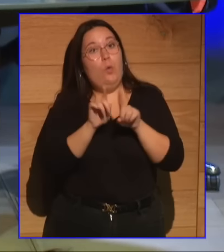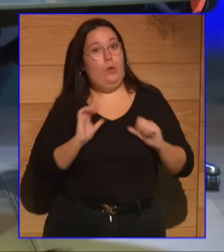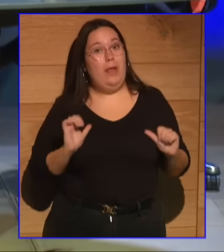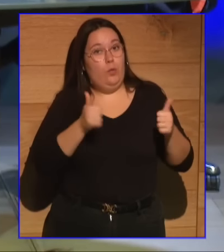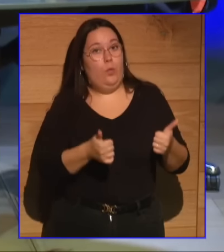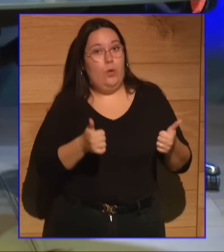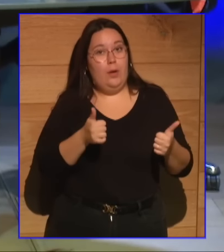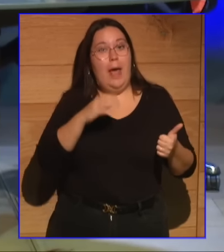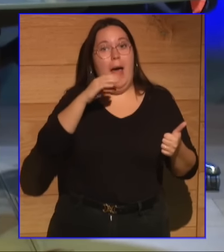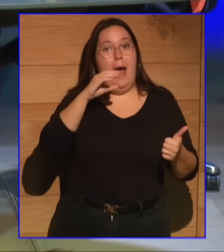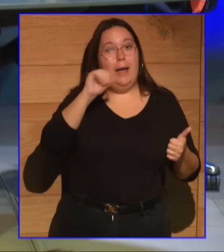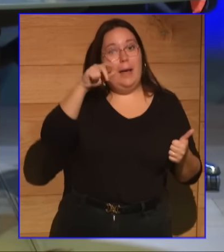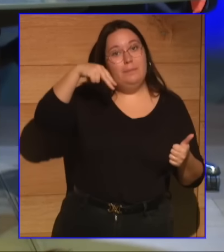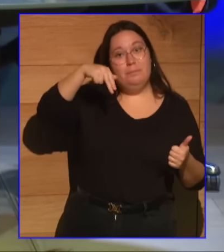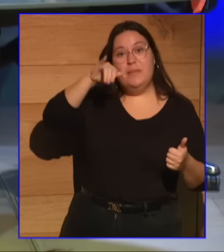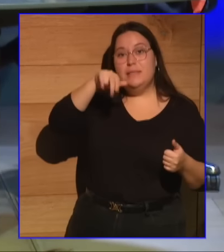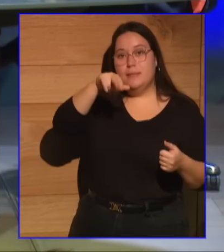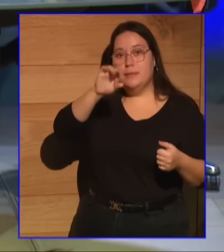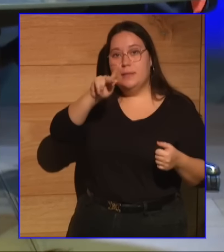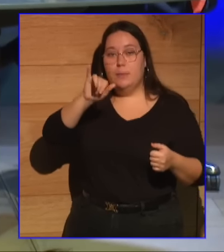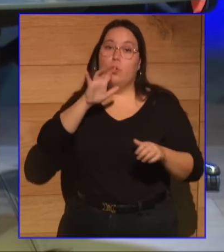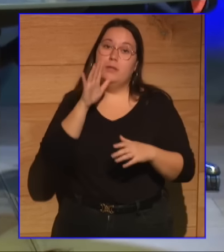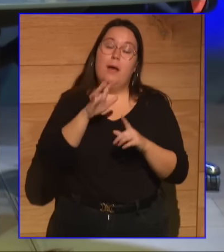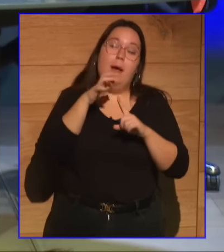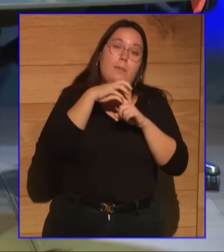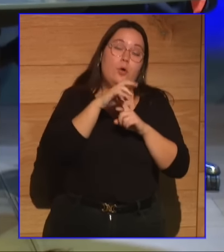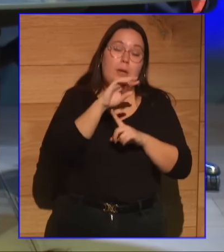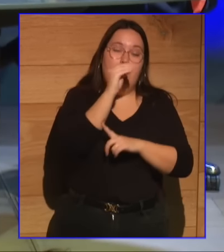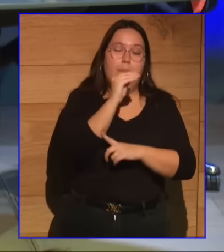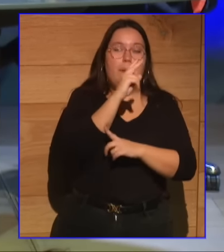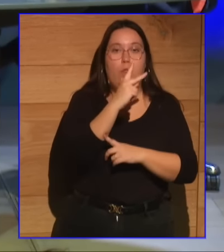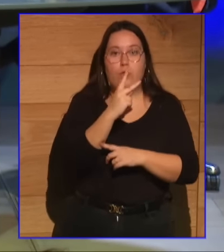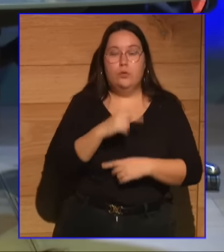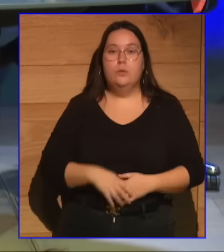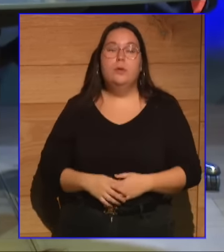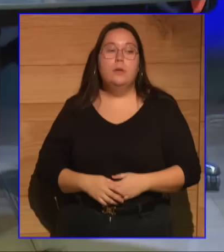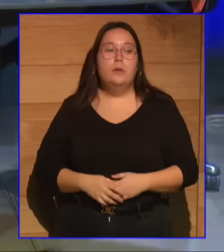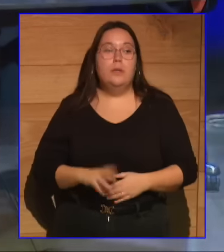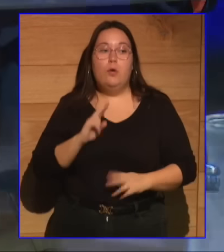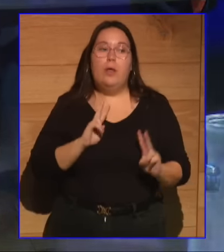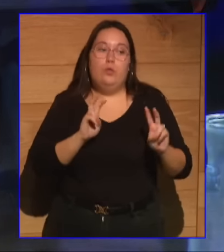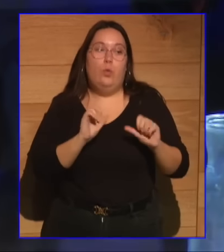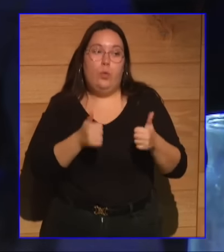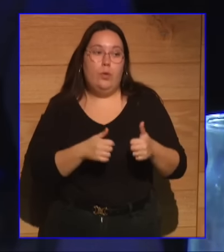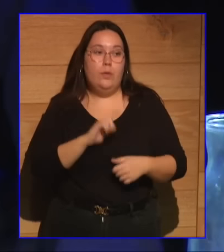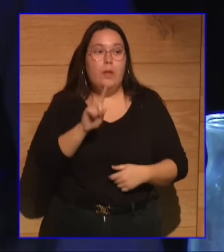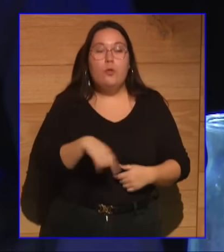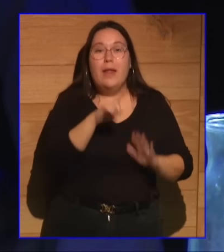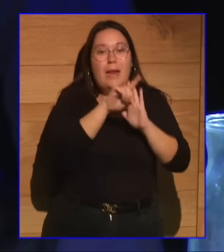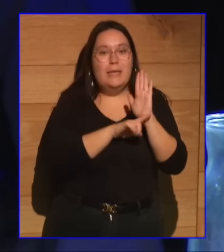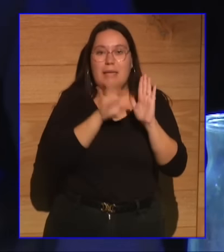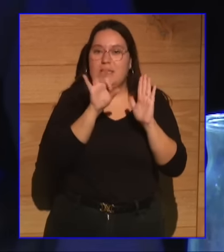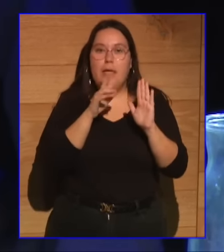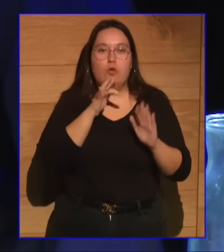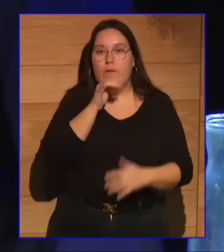a Kavinsky, pero... porque estaba hablando de Jurassic Park 2 y era una mera introducción. Bueno, pues no hemos entrado en la lista de Schindler todavía. No